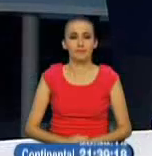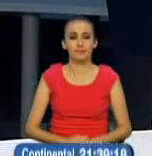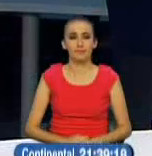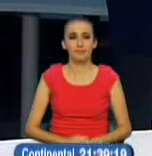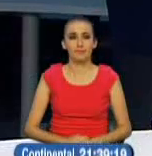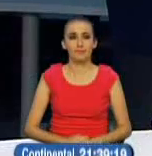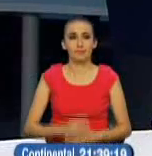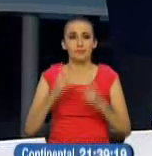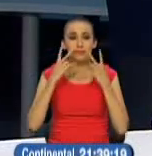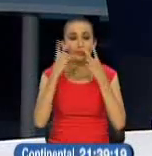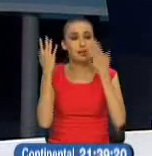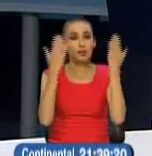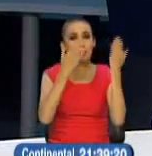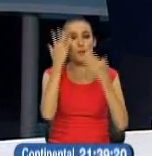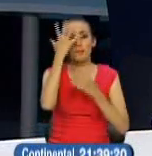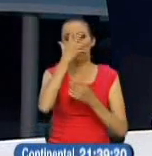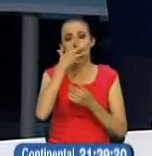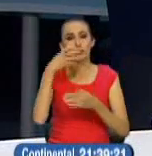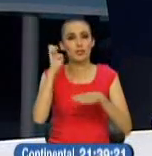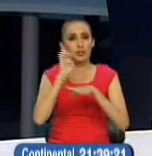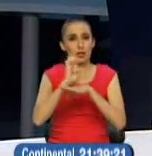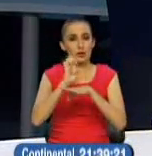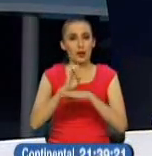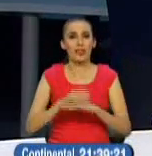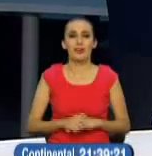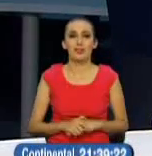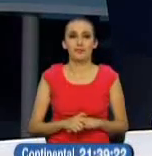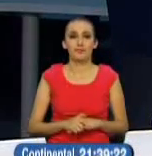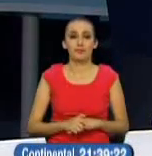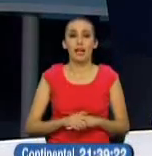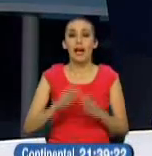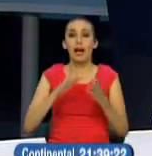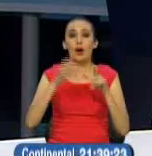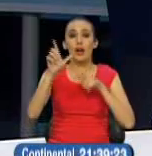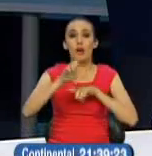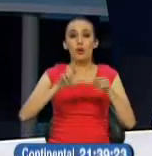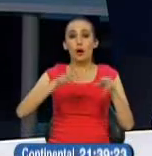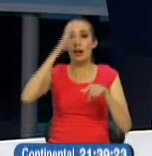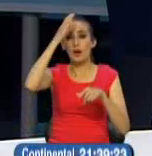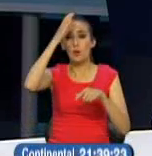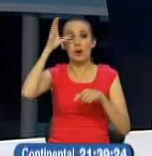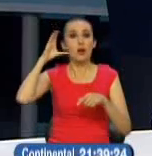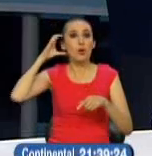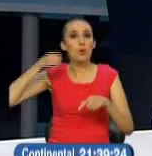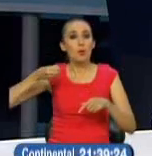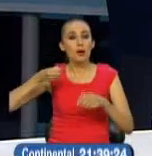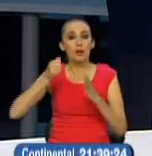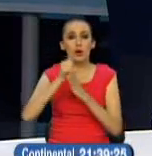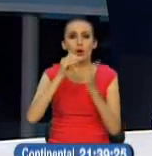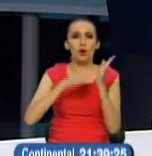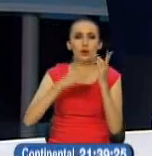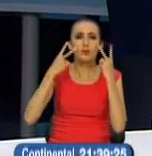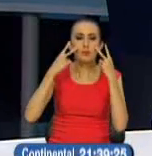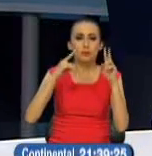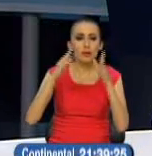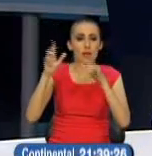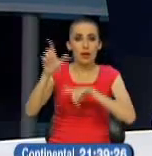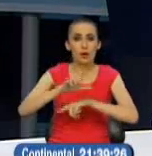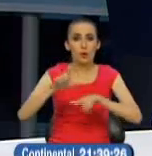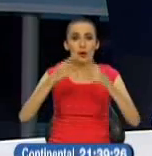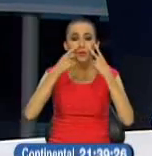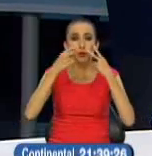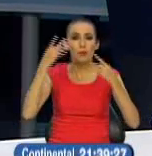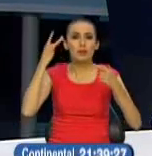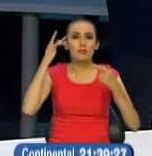En imágenes, las maravillas de nuestro país. Y en nuestro segmento cultural desde Cuenca conoceremos acerca de un proyecto denominado Espacio para tus